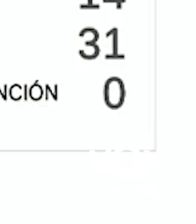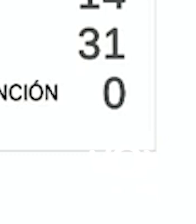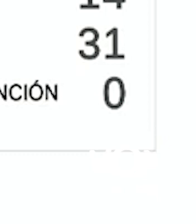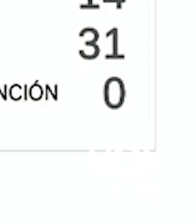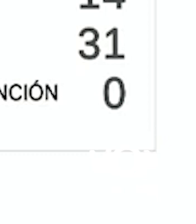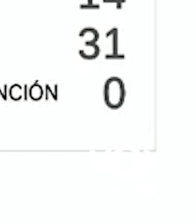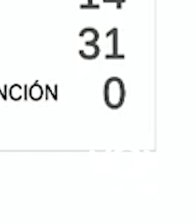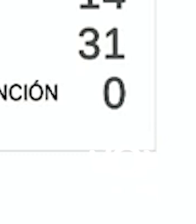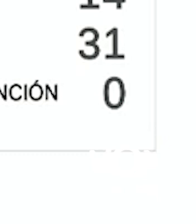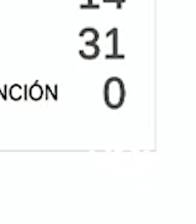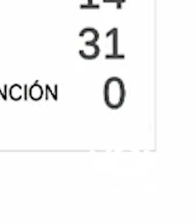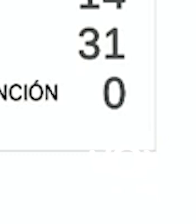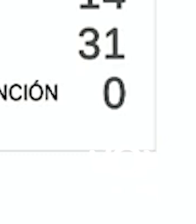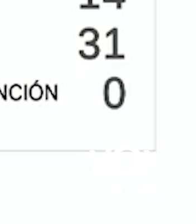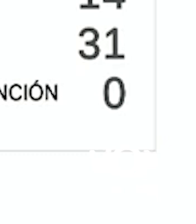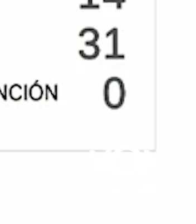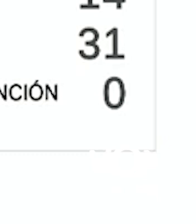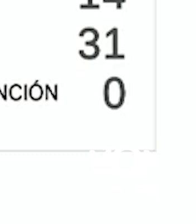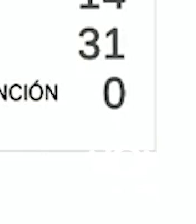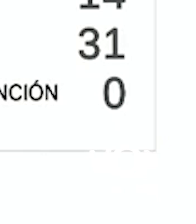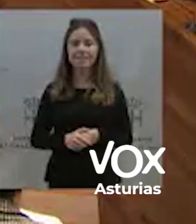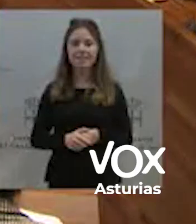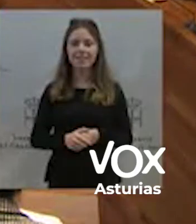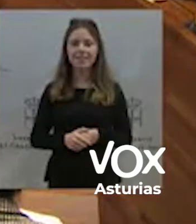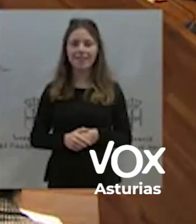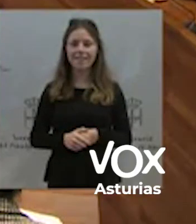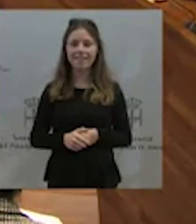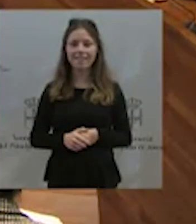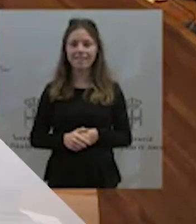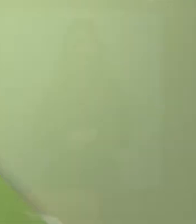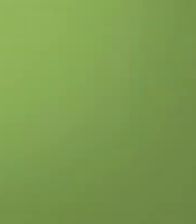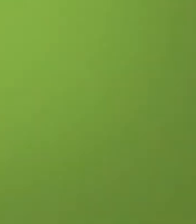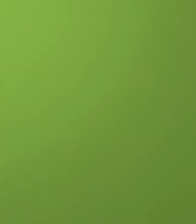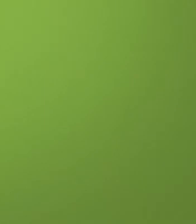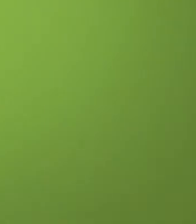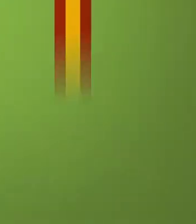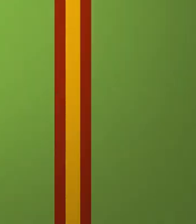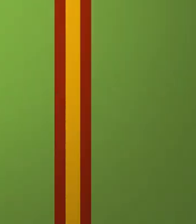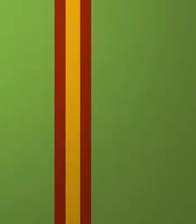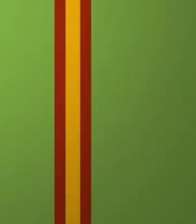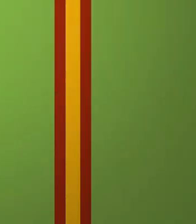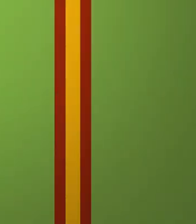emitidos 45, sí 14, no 31 y no hay abstenciones. Queda rechazado.